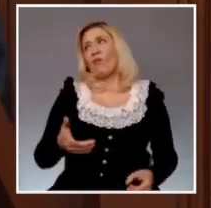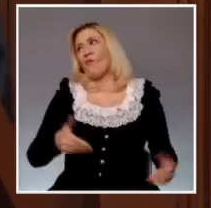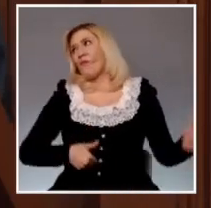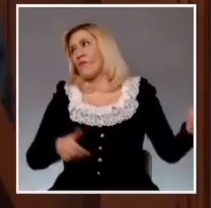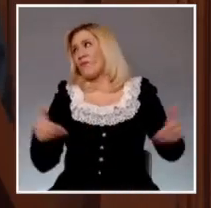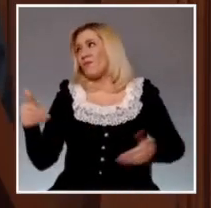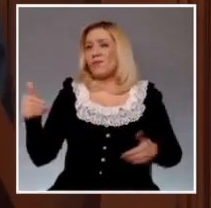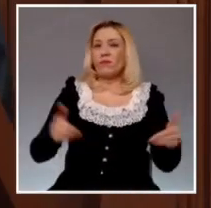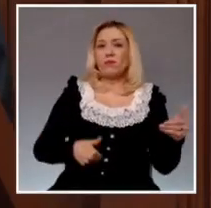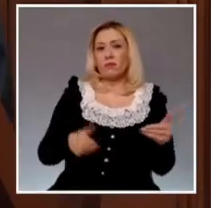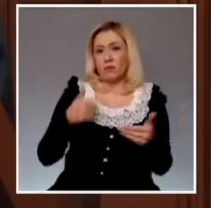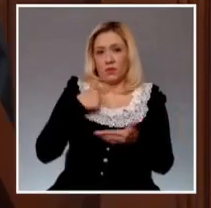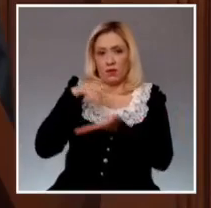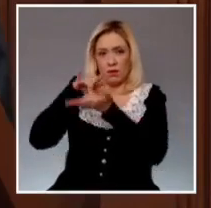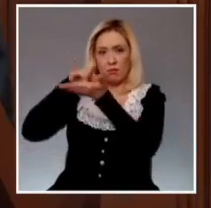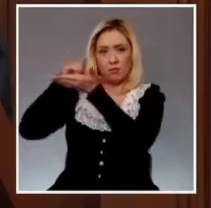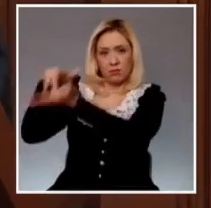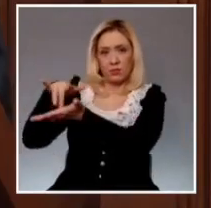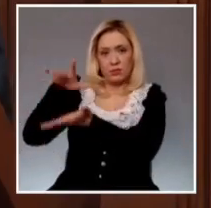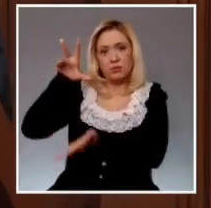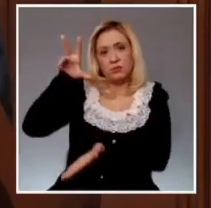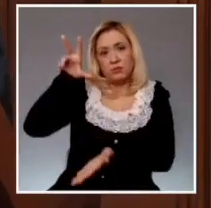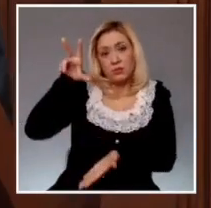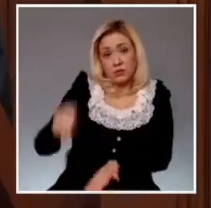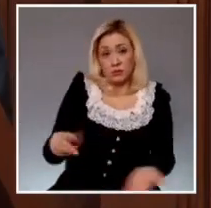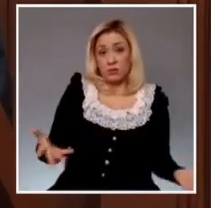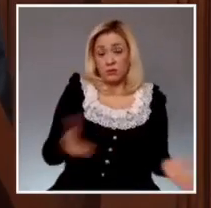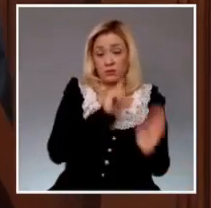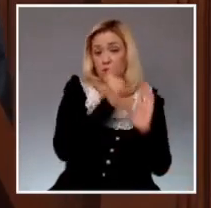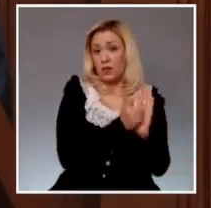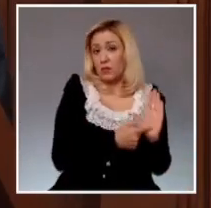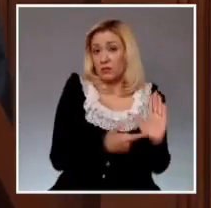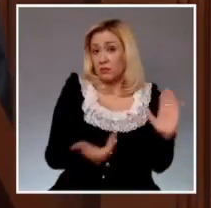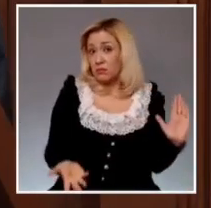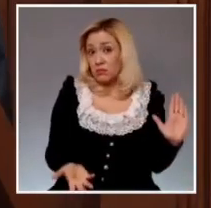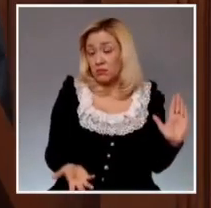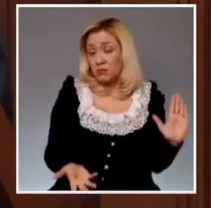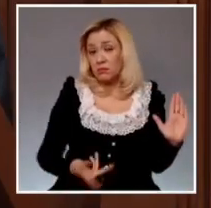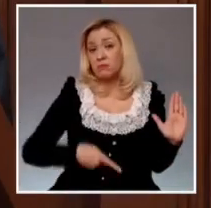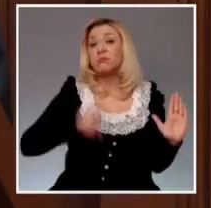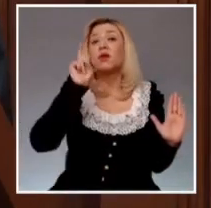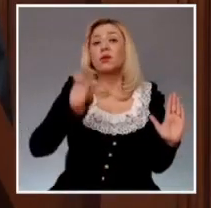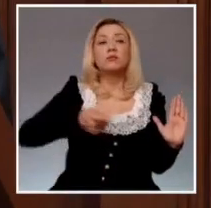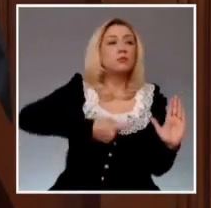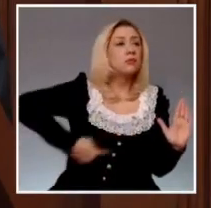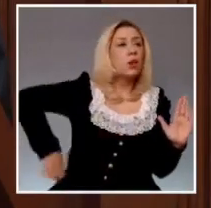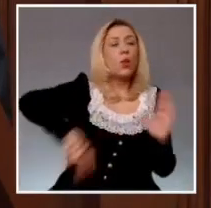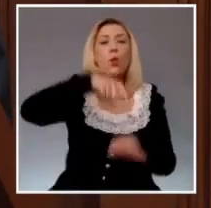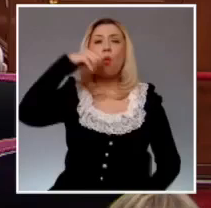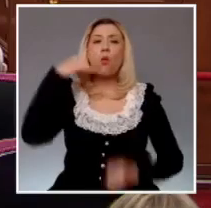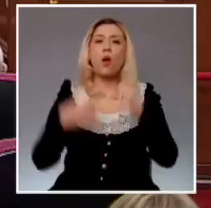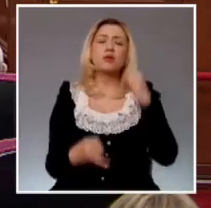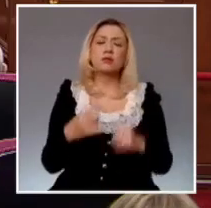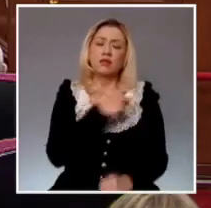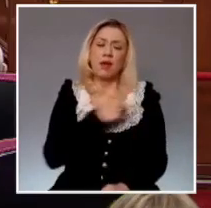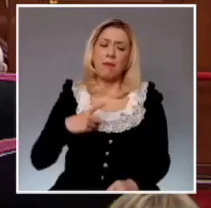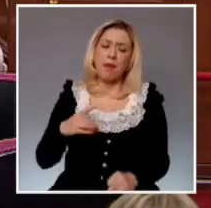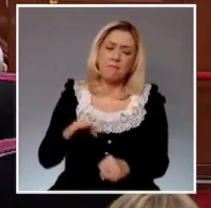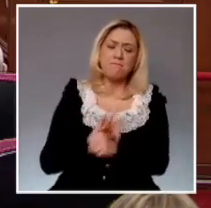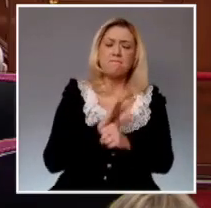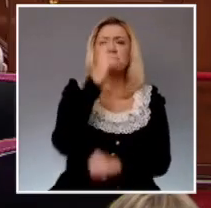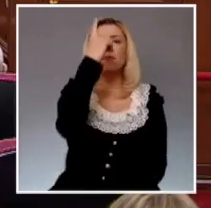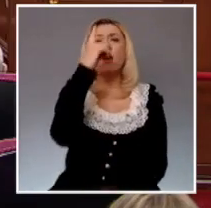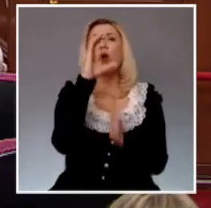un faro que guía a las personas juzgadoras hacia la protección irrestricta de nuestra Constitución. Dijo